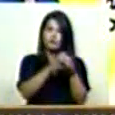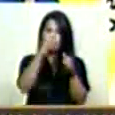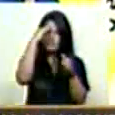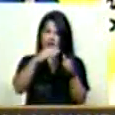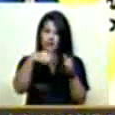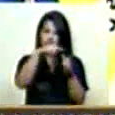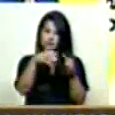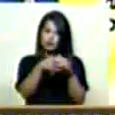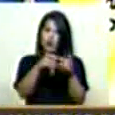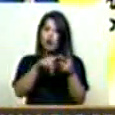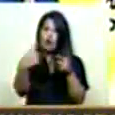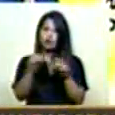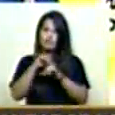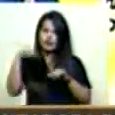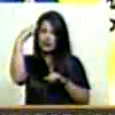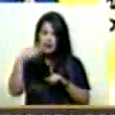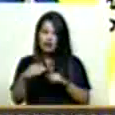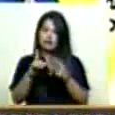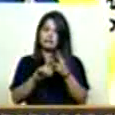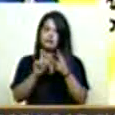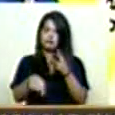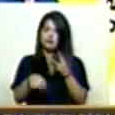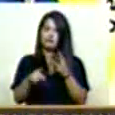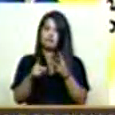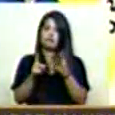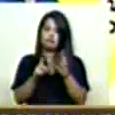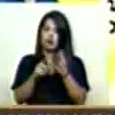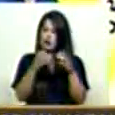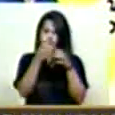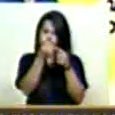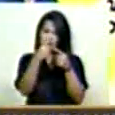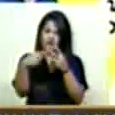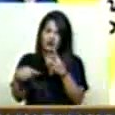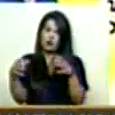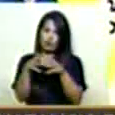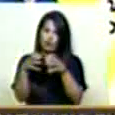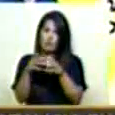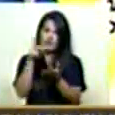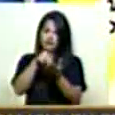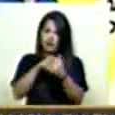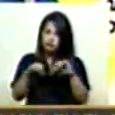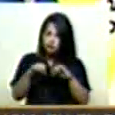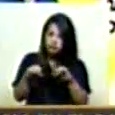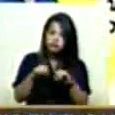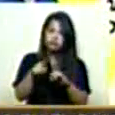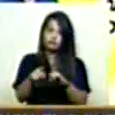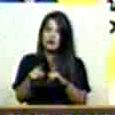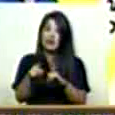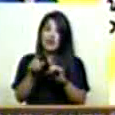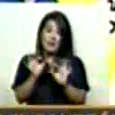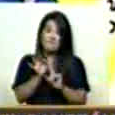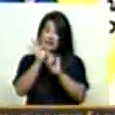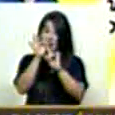a la fuerza armada nacional bolivariana a los organismos que participaron directamente en esta operación especialmente